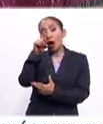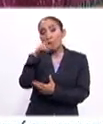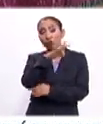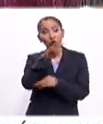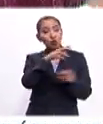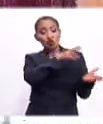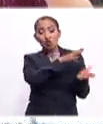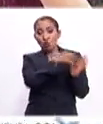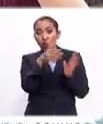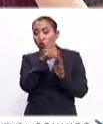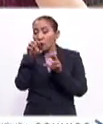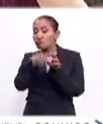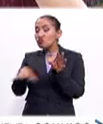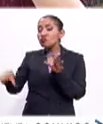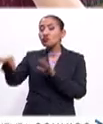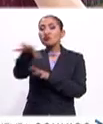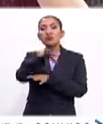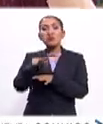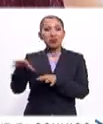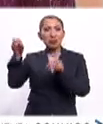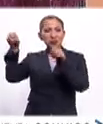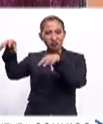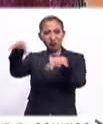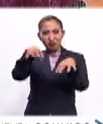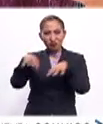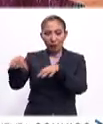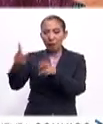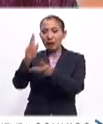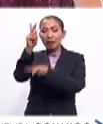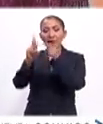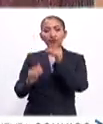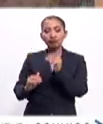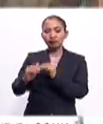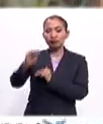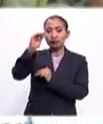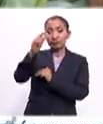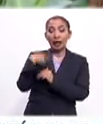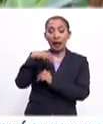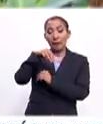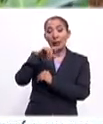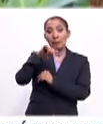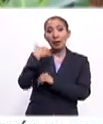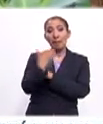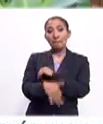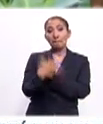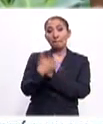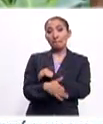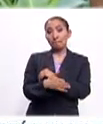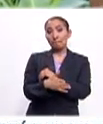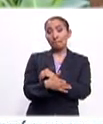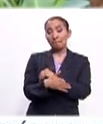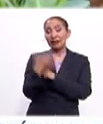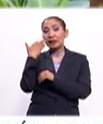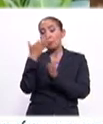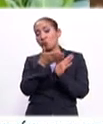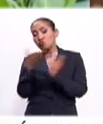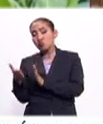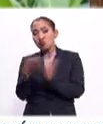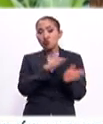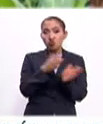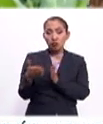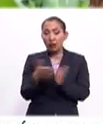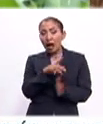todos para, para que esas plantas se crezcan. La milpa es de temporal. Hay